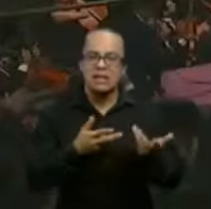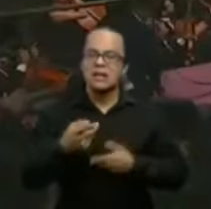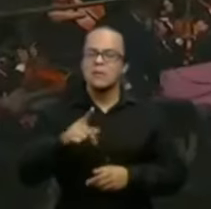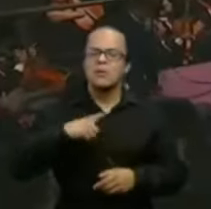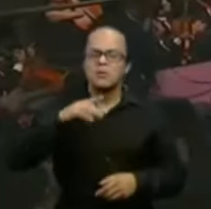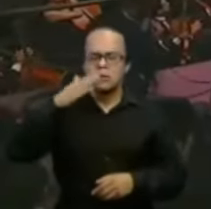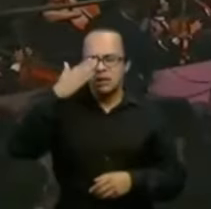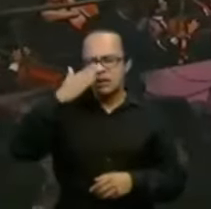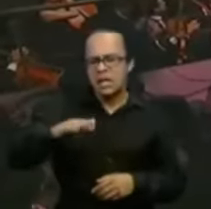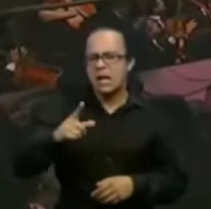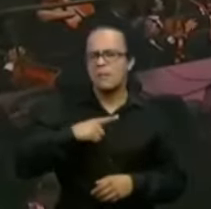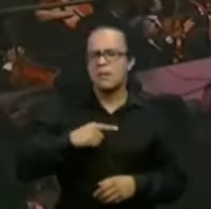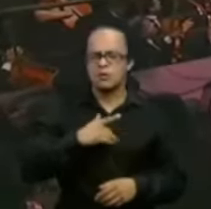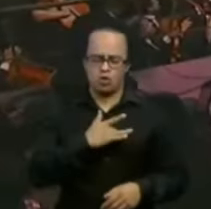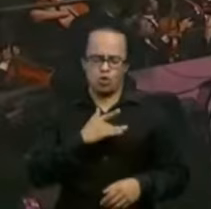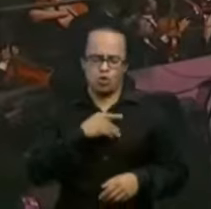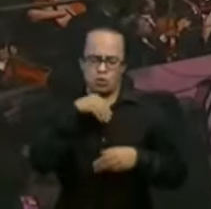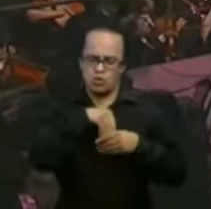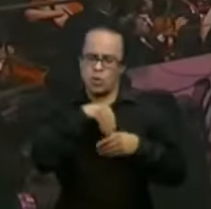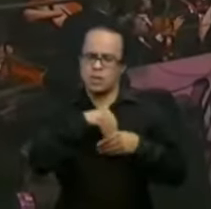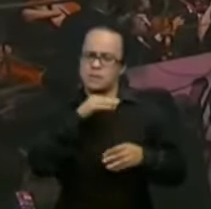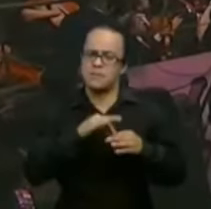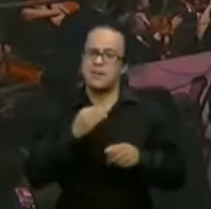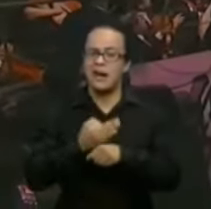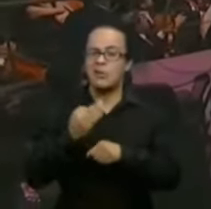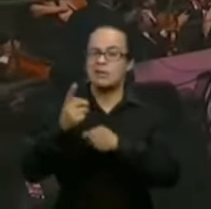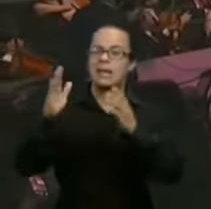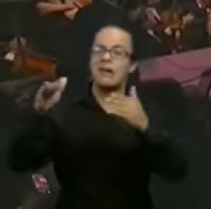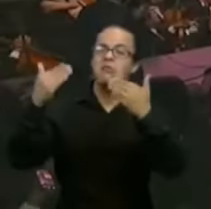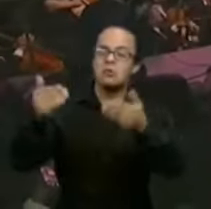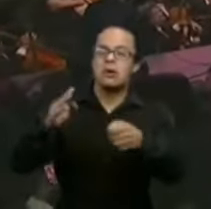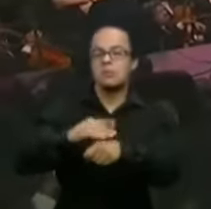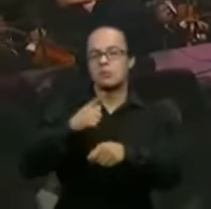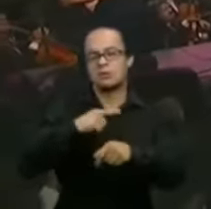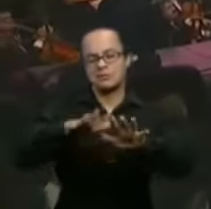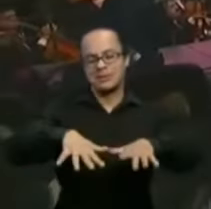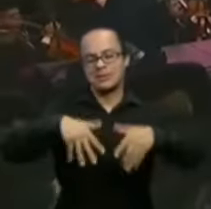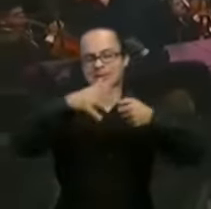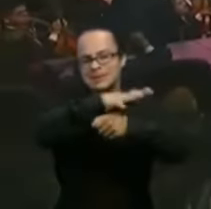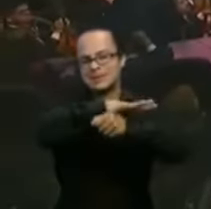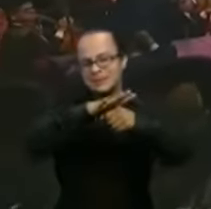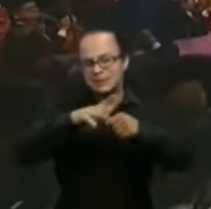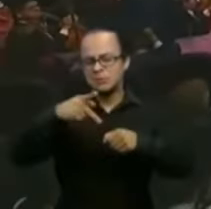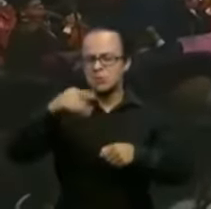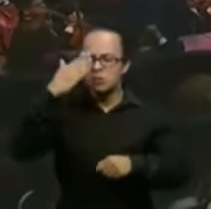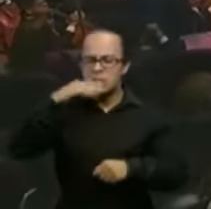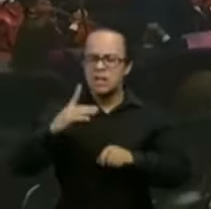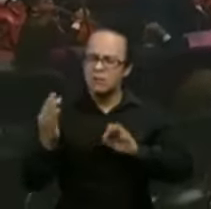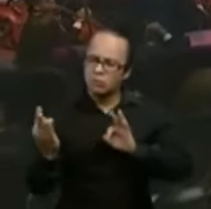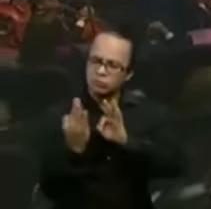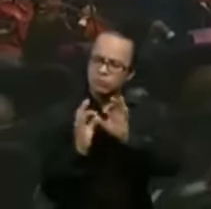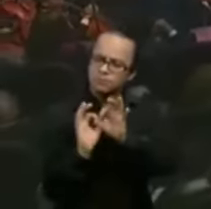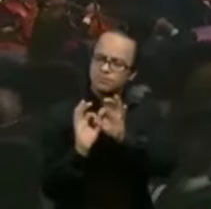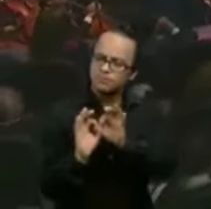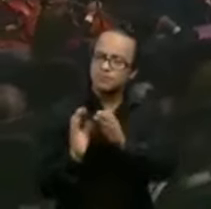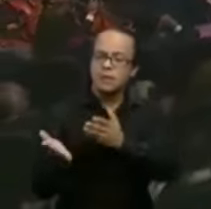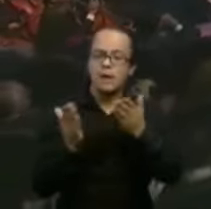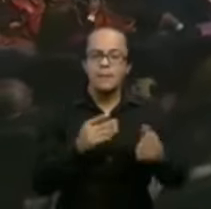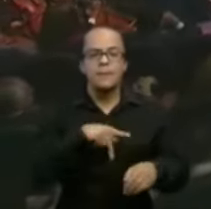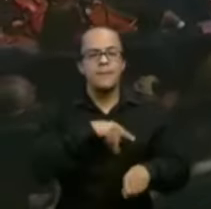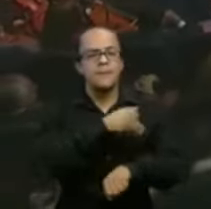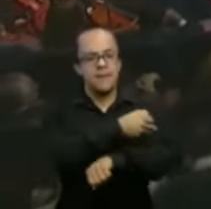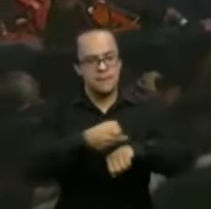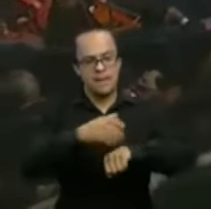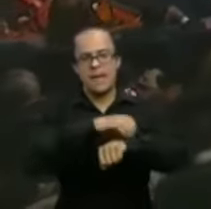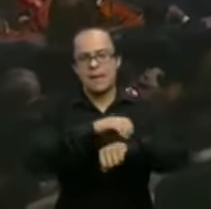corazón y saben que aunque estén fuera, porque ya no alcanzo el recinto, saben que están muy cerca de mí. A mi familia y amigos,